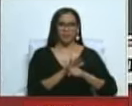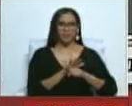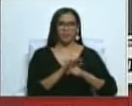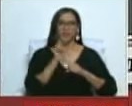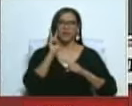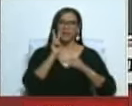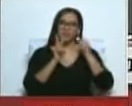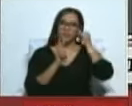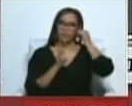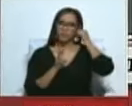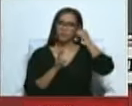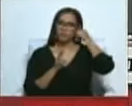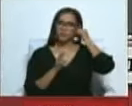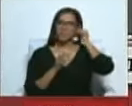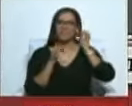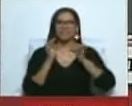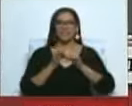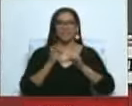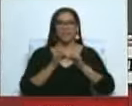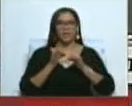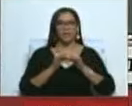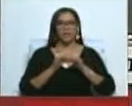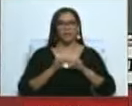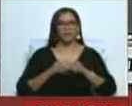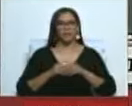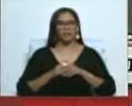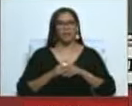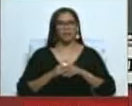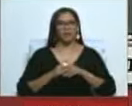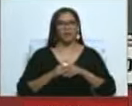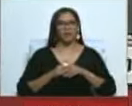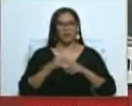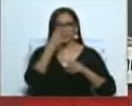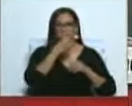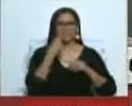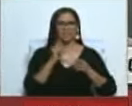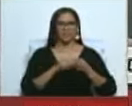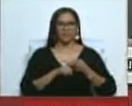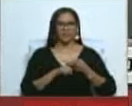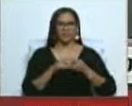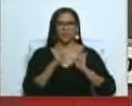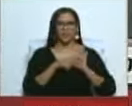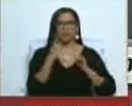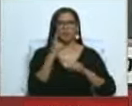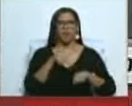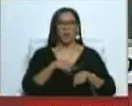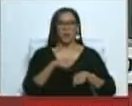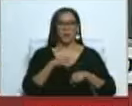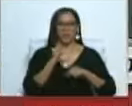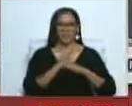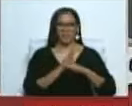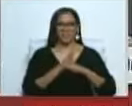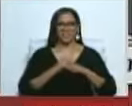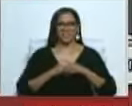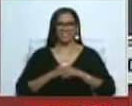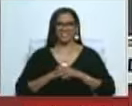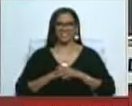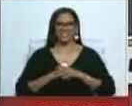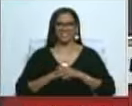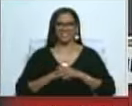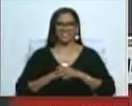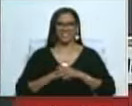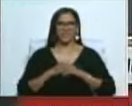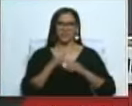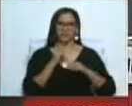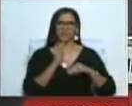2 de septiembre. Ahí fue cuando le prometiste a Marlene que los programas iban a durar una hora. Una hora y media. Ah, ok. Está Ella bien. Me dio